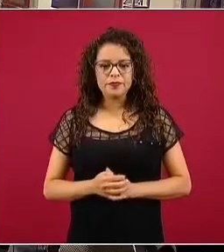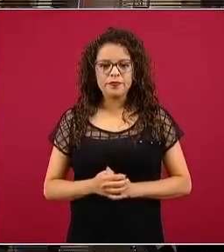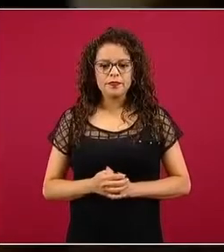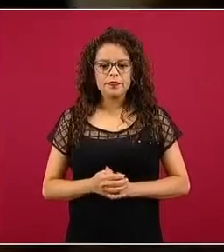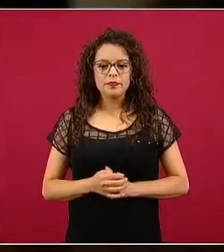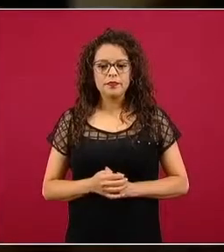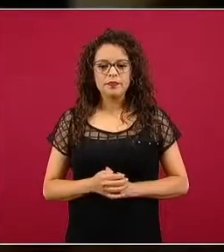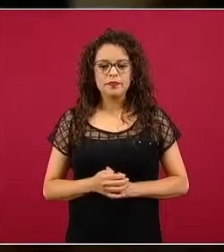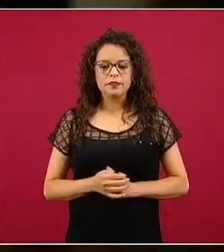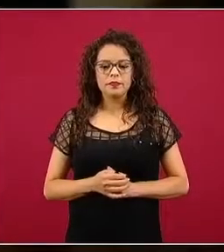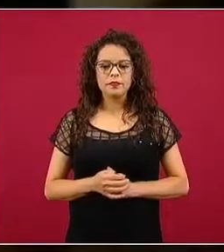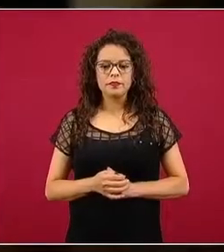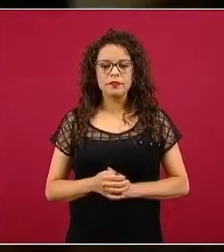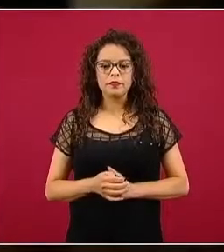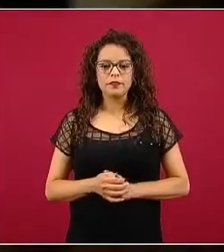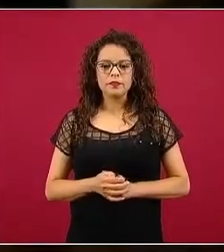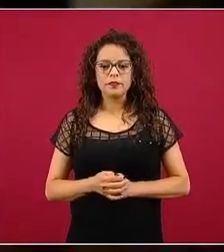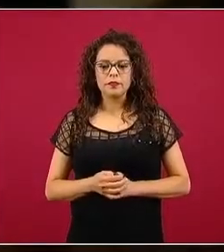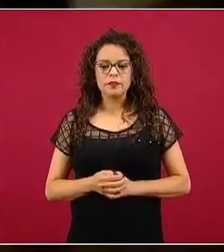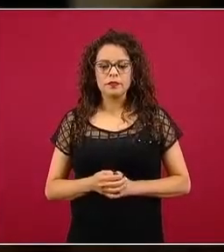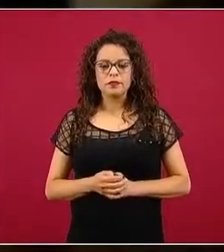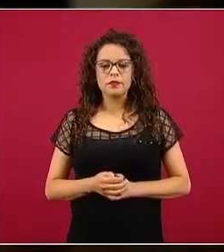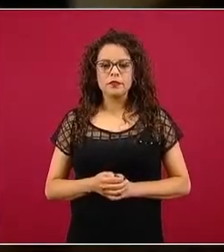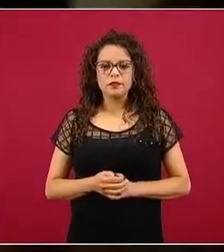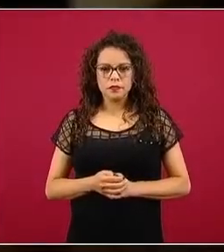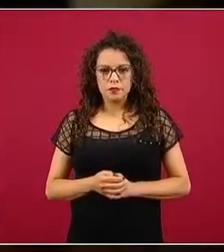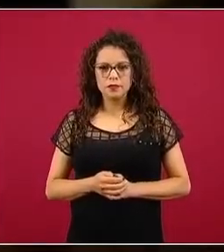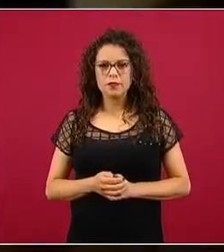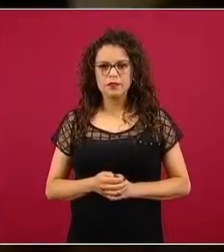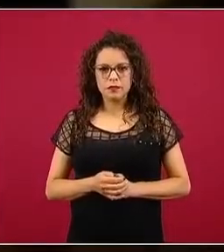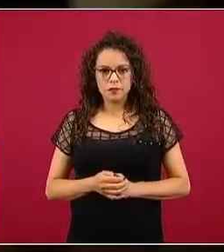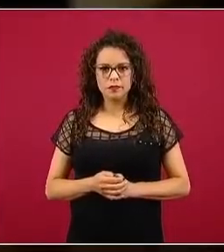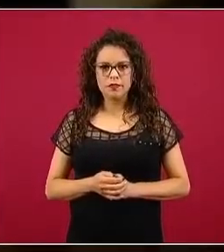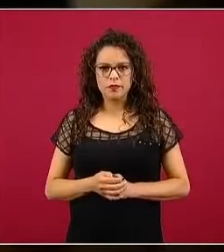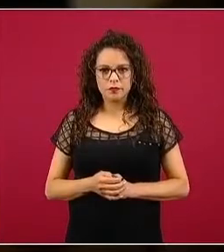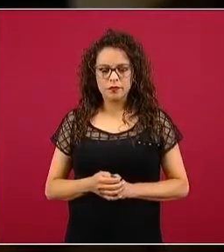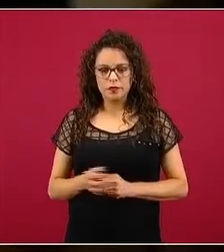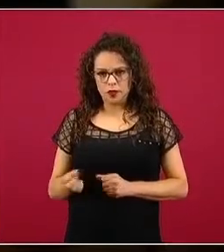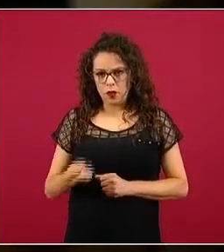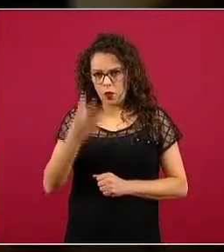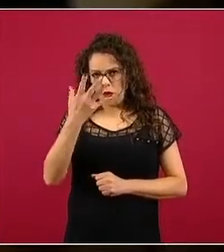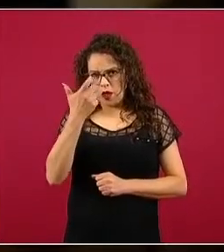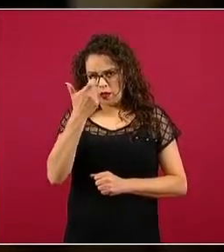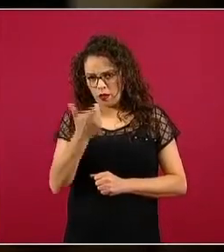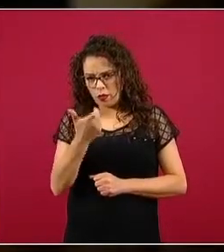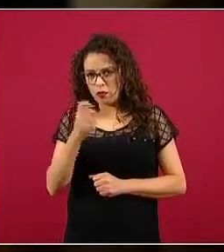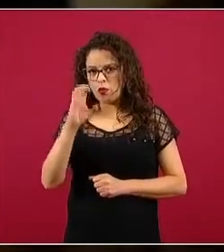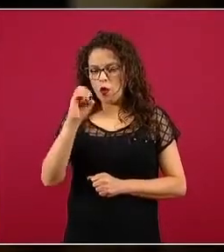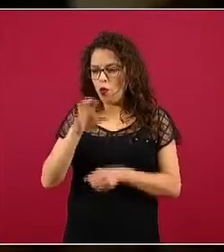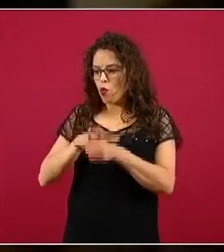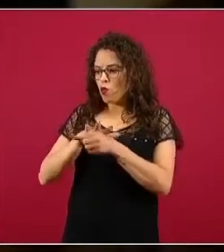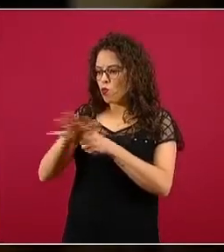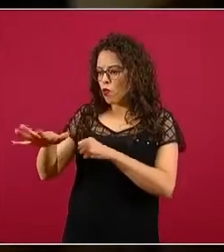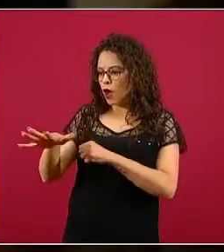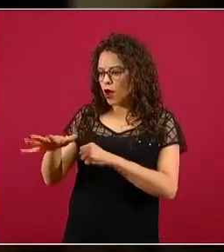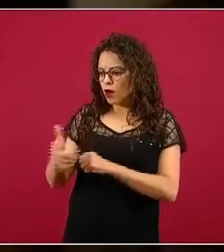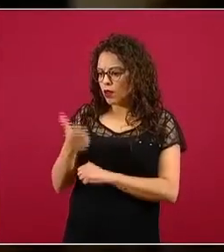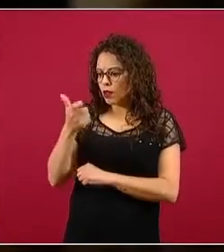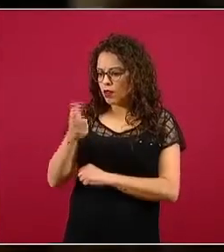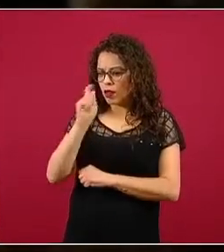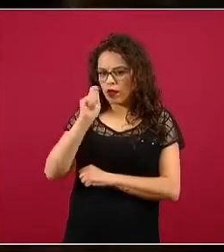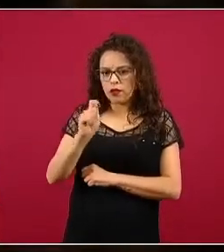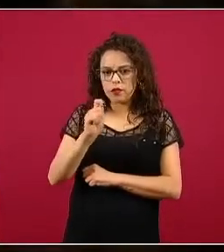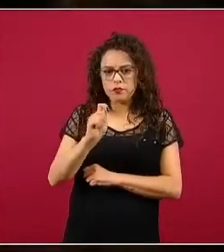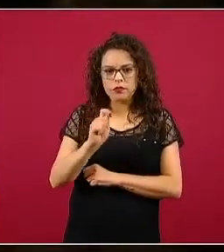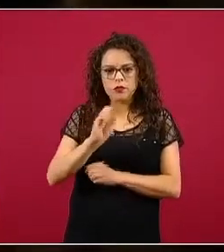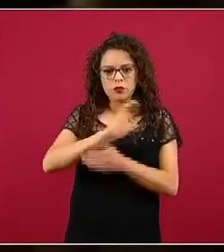cuánto cuesta o cuál es el monto económico del contrato de las 34 millones de dosis